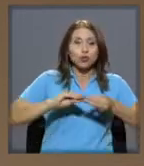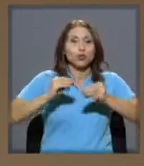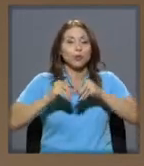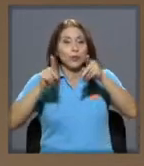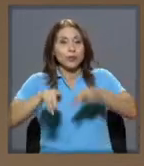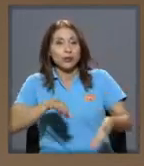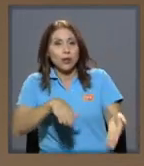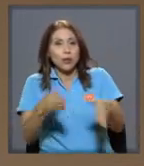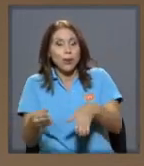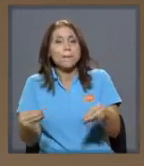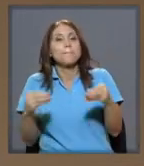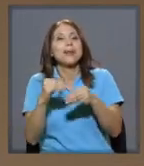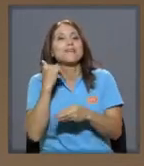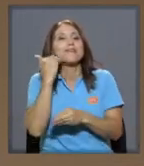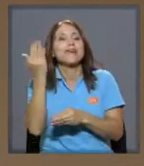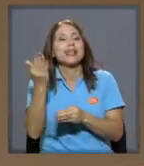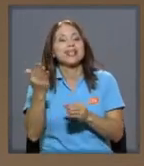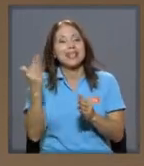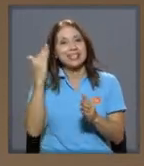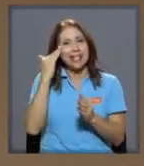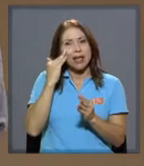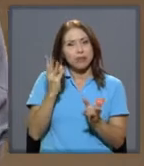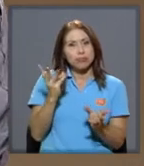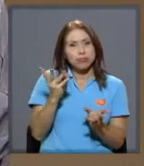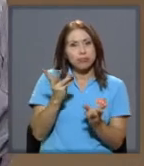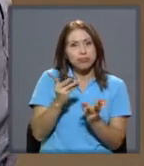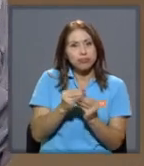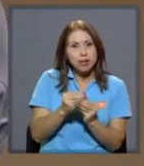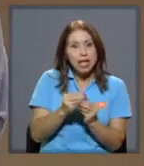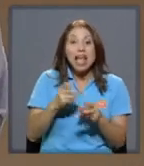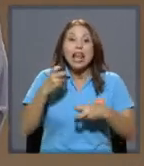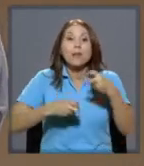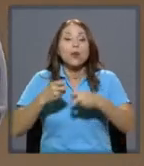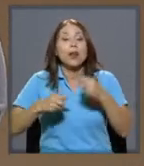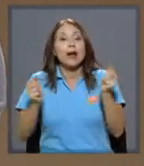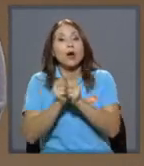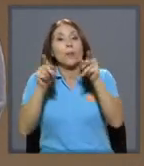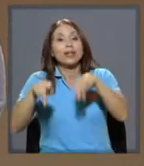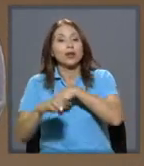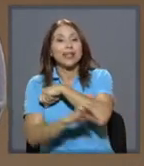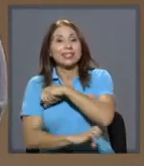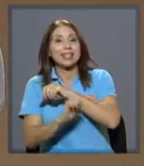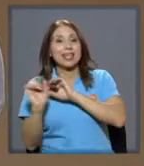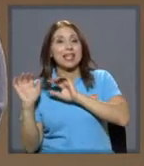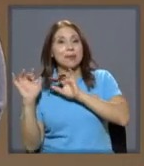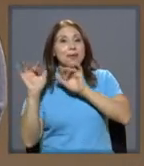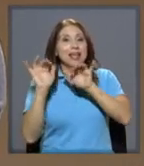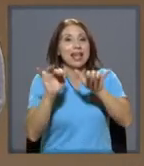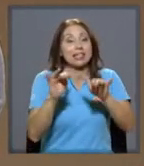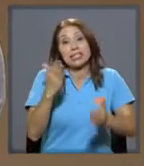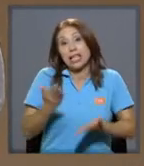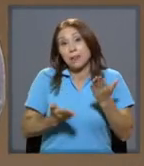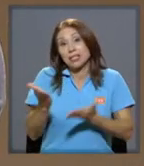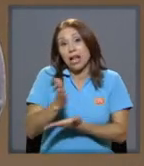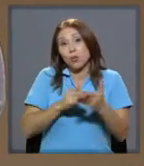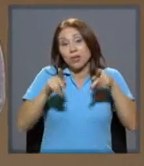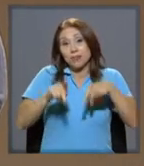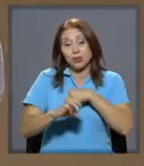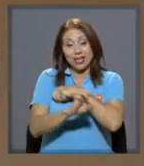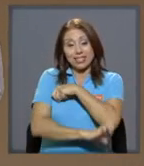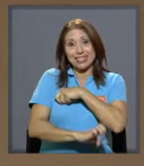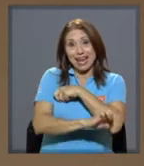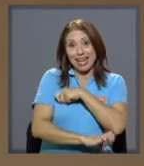El problema particularmente con los inmigrantes es que puede ser que algunos de los extranjeros que en estos momentos estén en un centro de